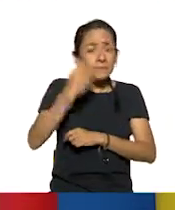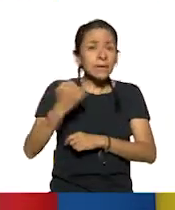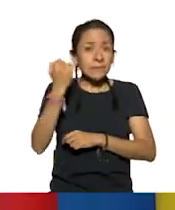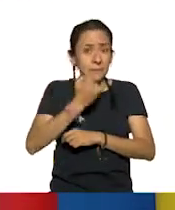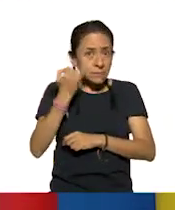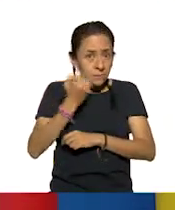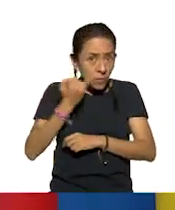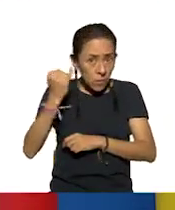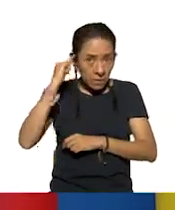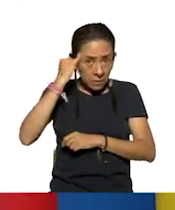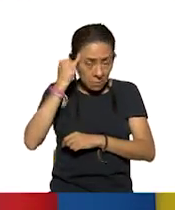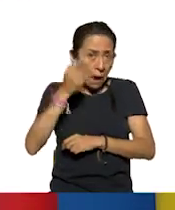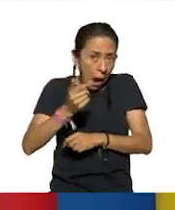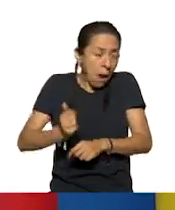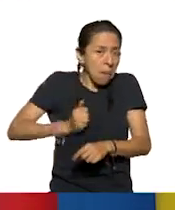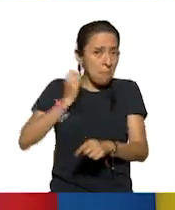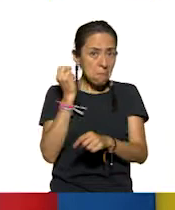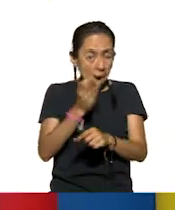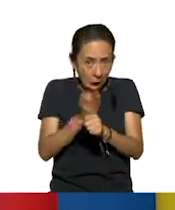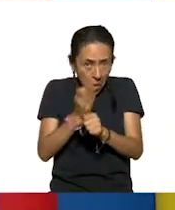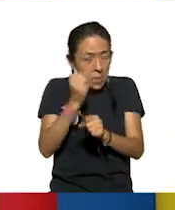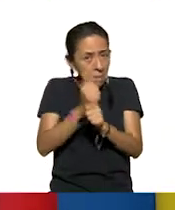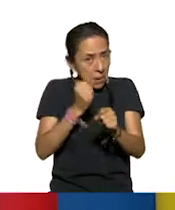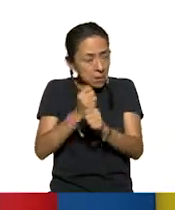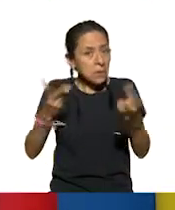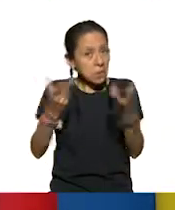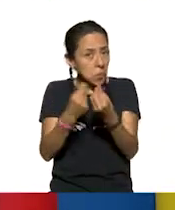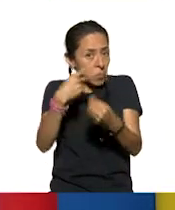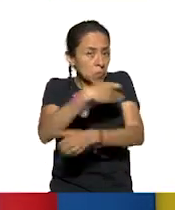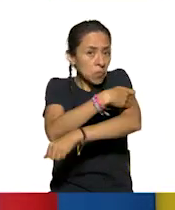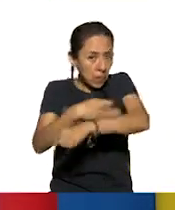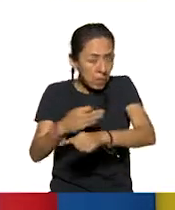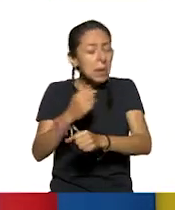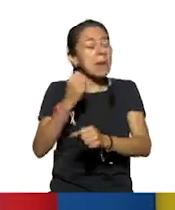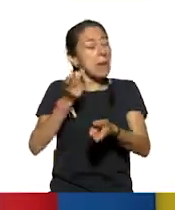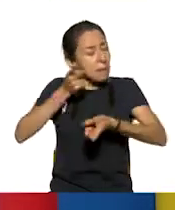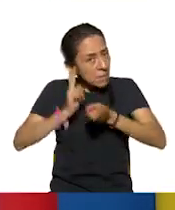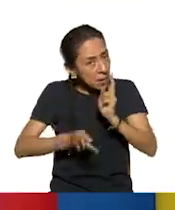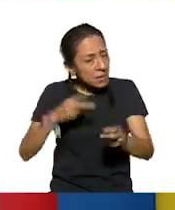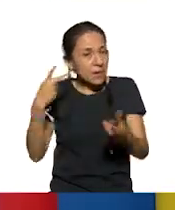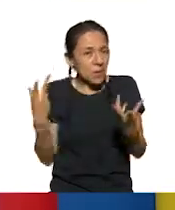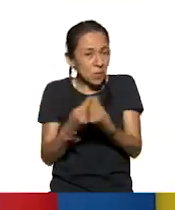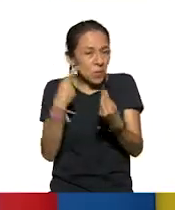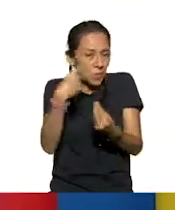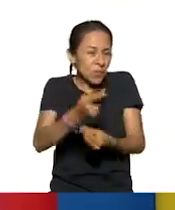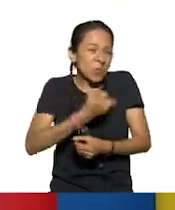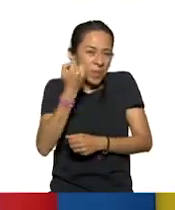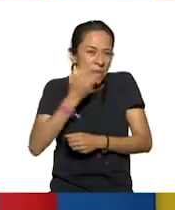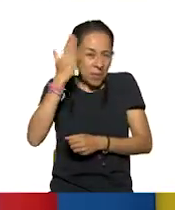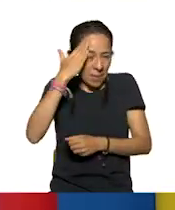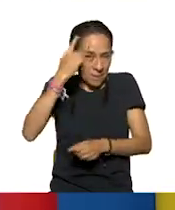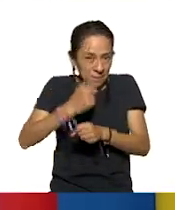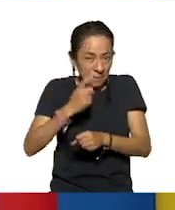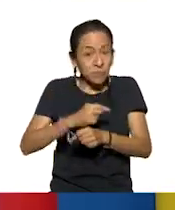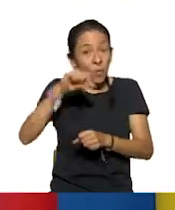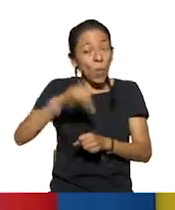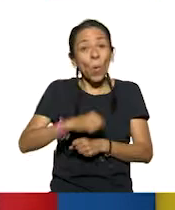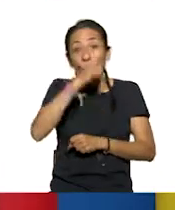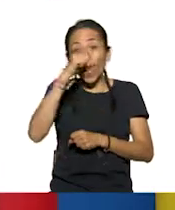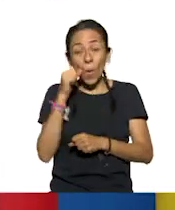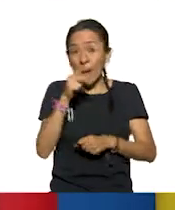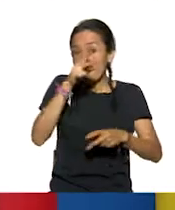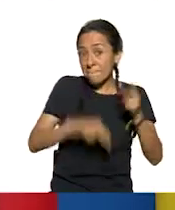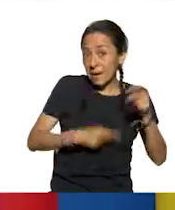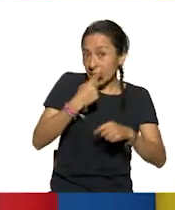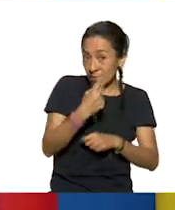y platica con tu familia en tu lengua materna. Por hoy hemos terminado con Juárez y la República, parte 1 de Historia de Quinto Grado,